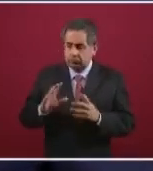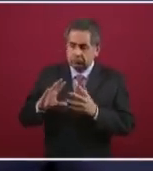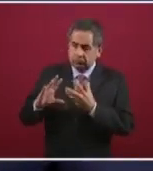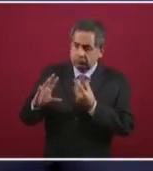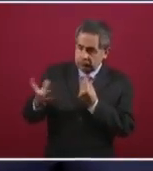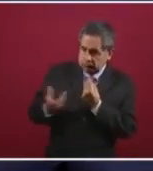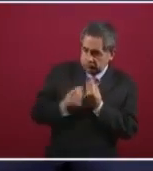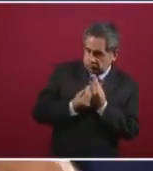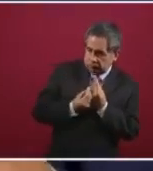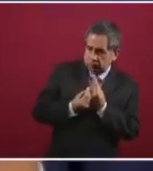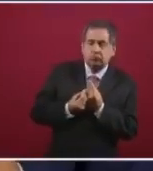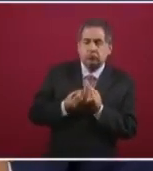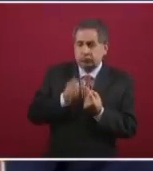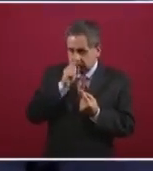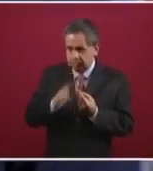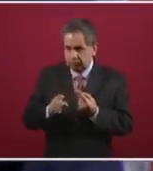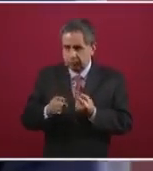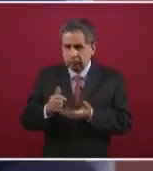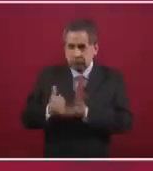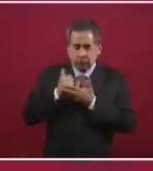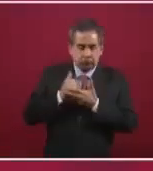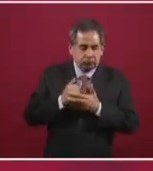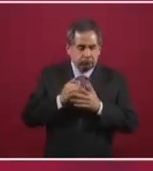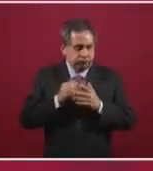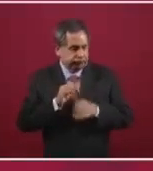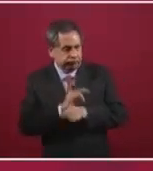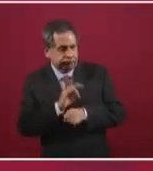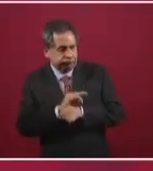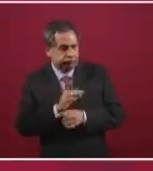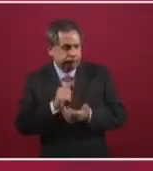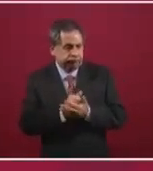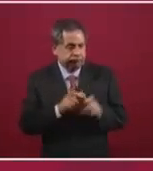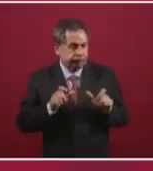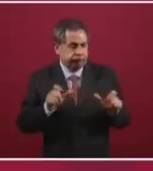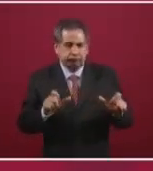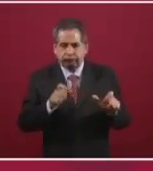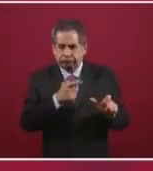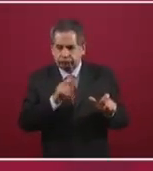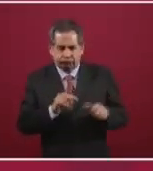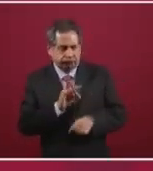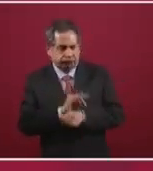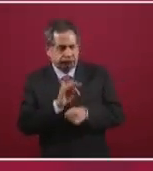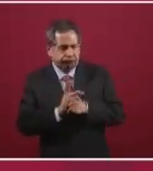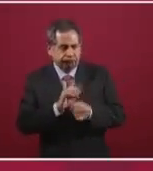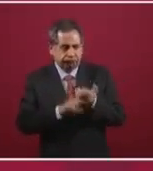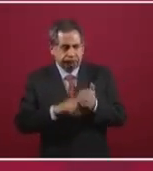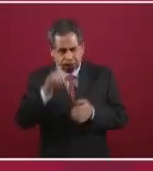complemento, están apadrinando a la Guardia Nacional,